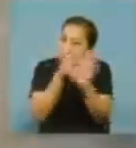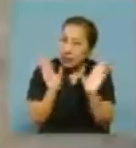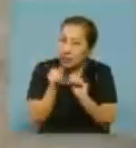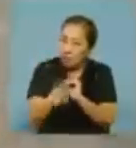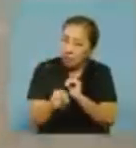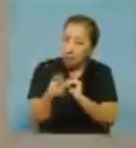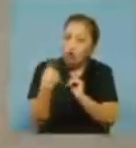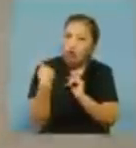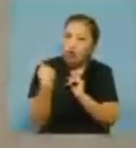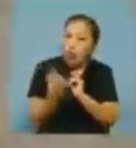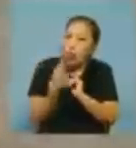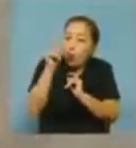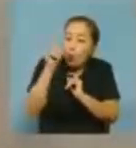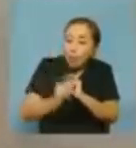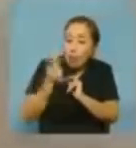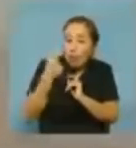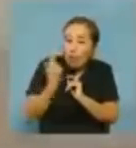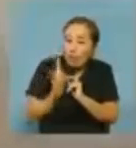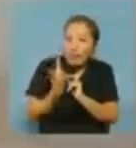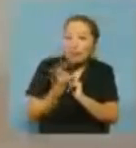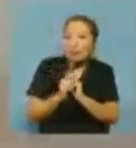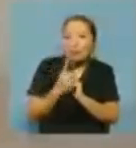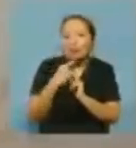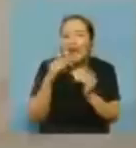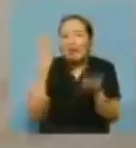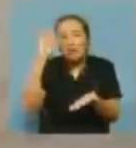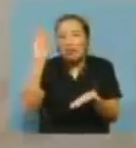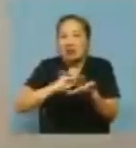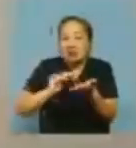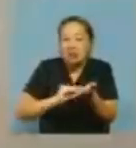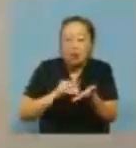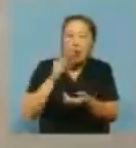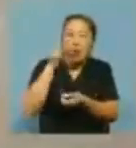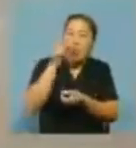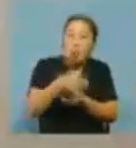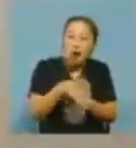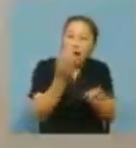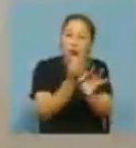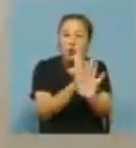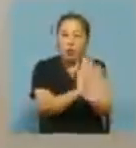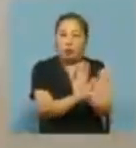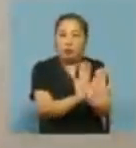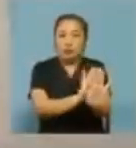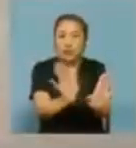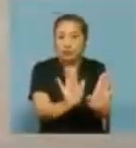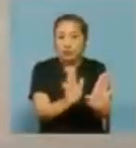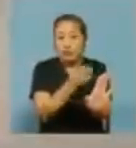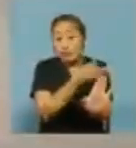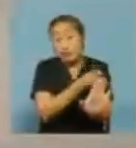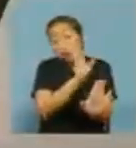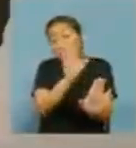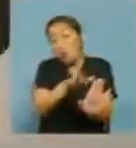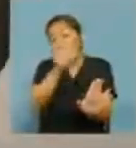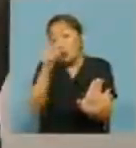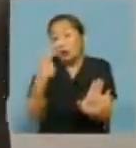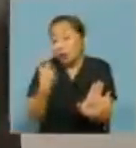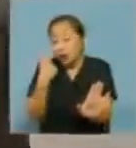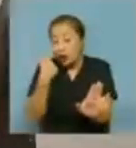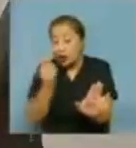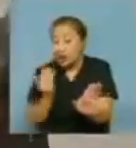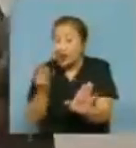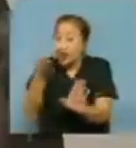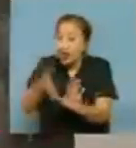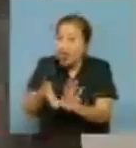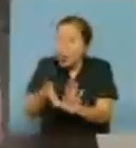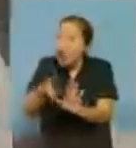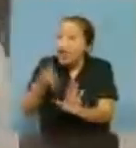porque una parte será la cuestión administrativa, educativa, escolar. Otra parte es cuando nos insertamos lo que